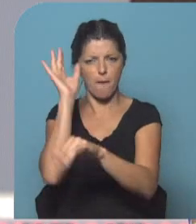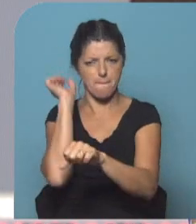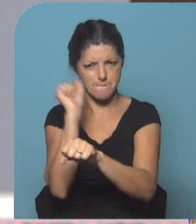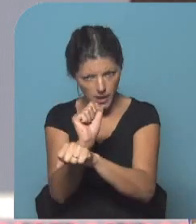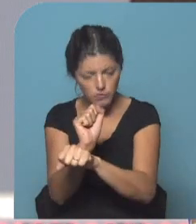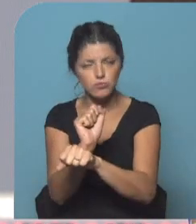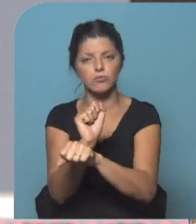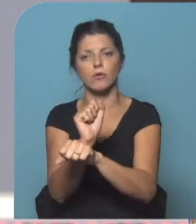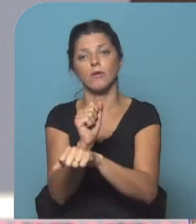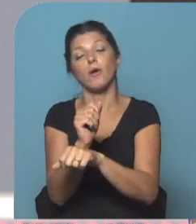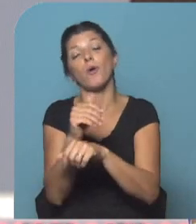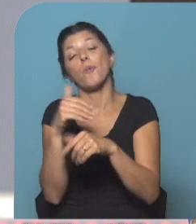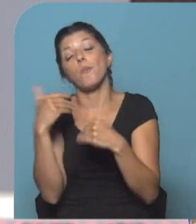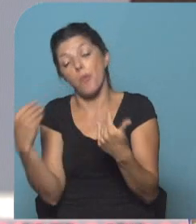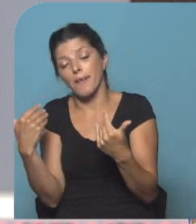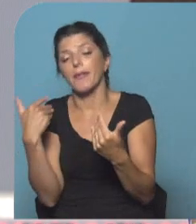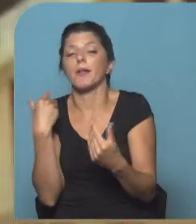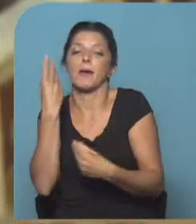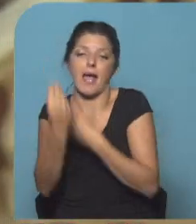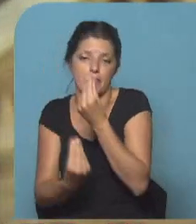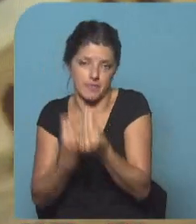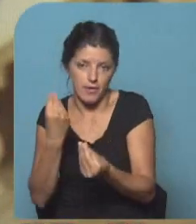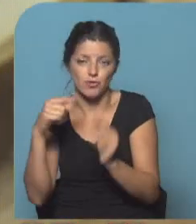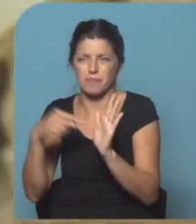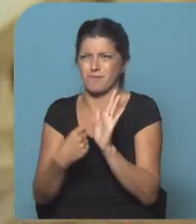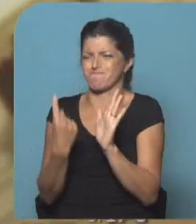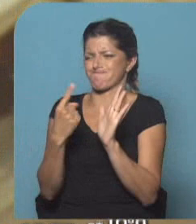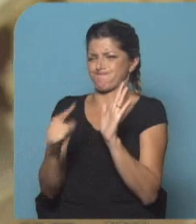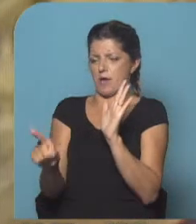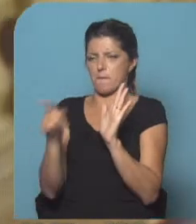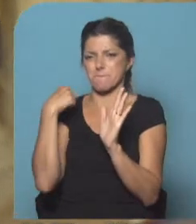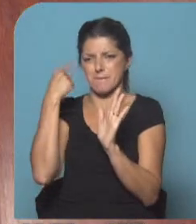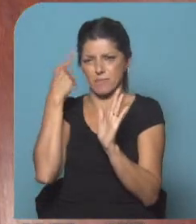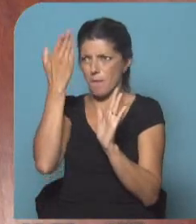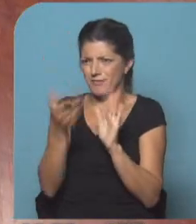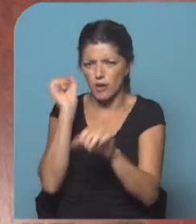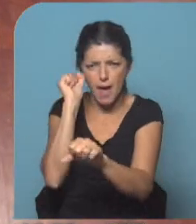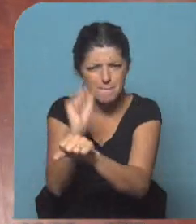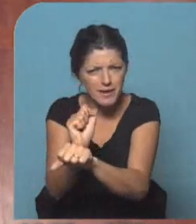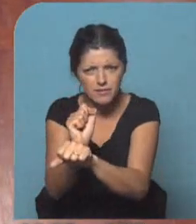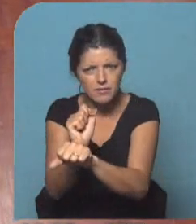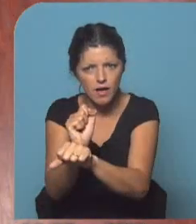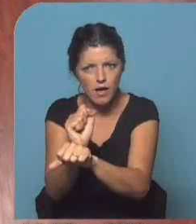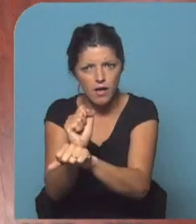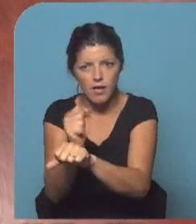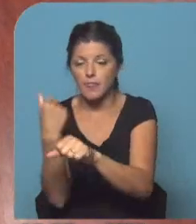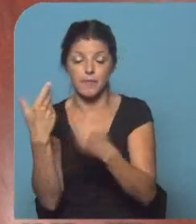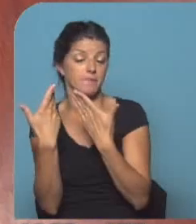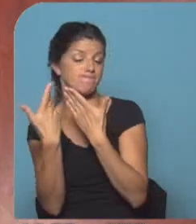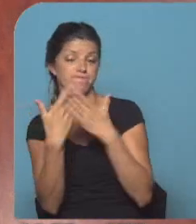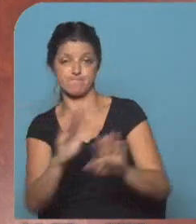podrían postularse o asumir, nombrados. pero es una cosa rara porque si están presos o demás corresponde que den un paso al costado